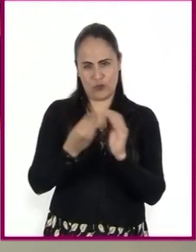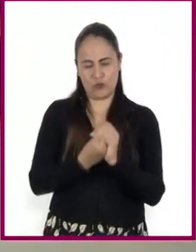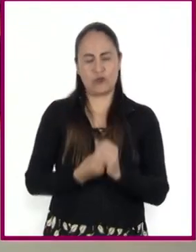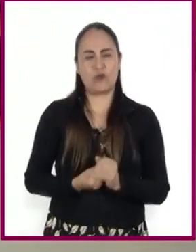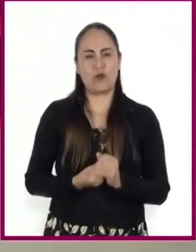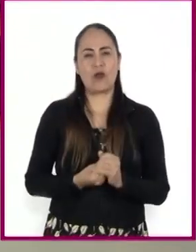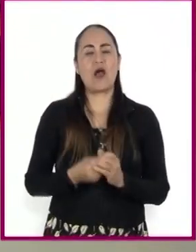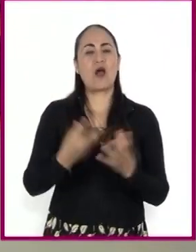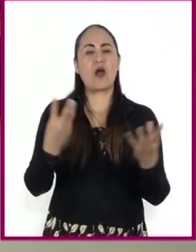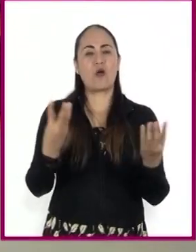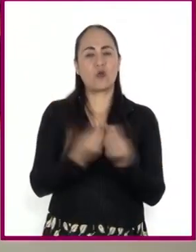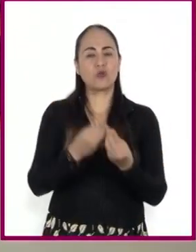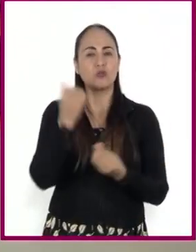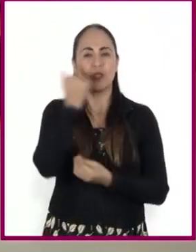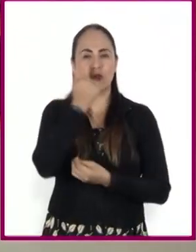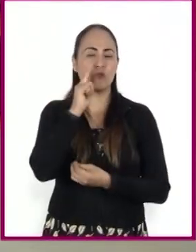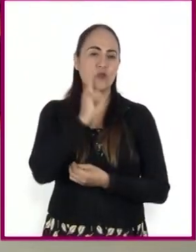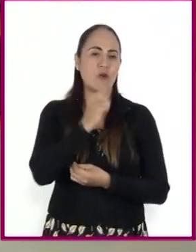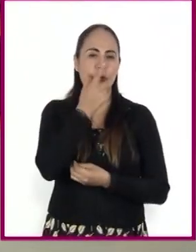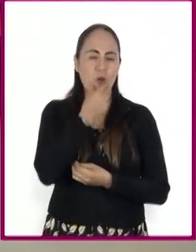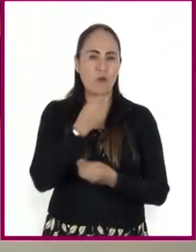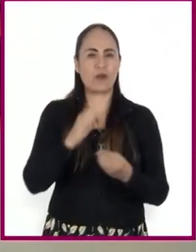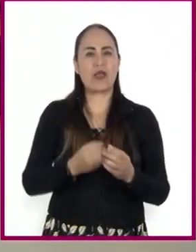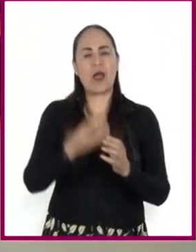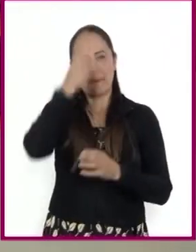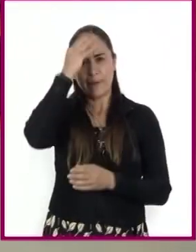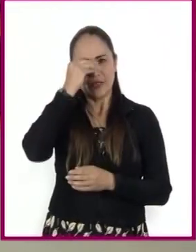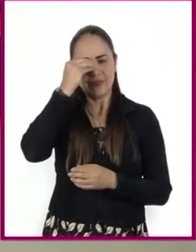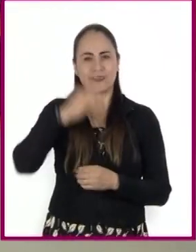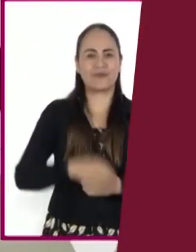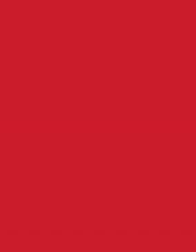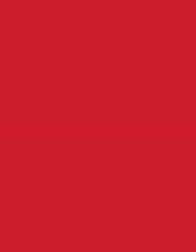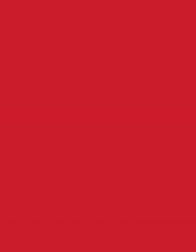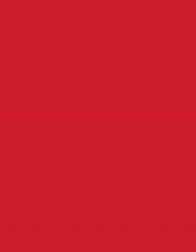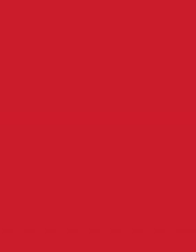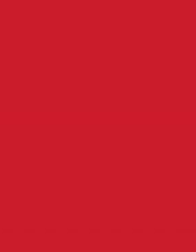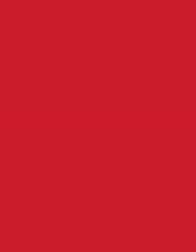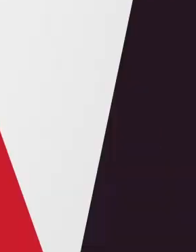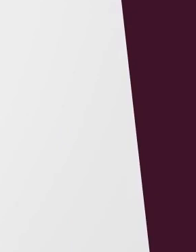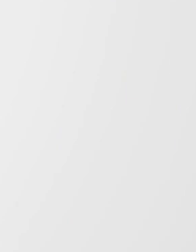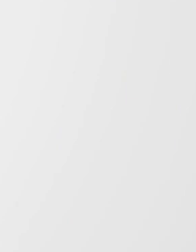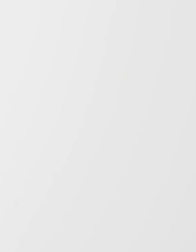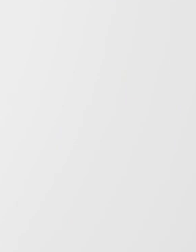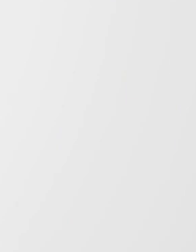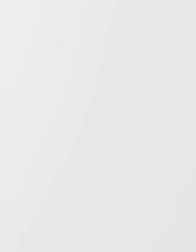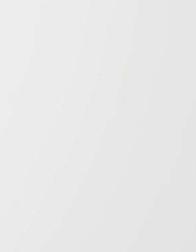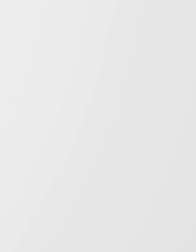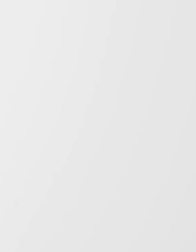alumnos, hemos logrado aprender algo nuevo. ¡Hasta la próxima!